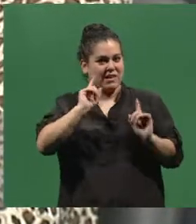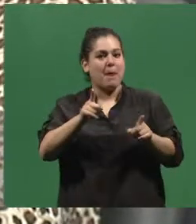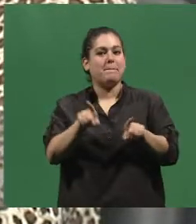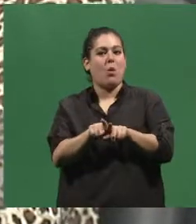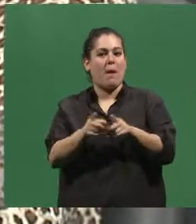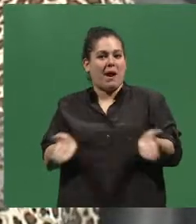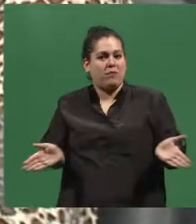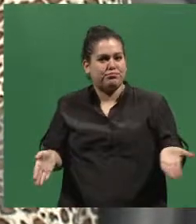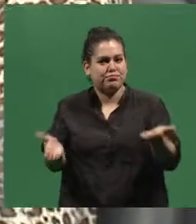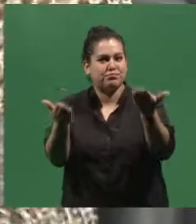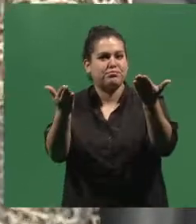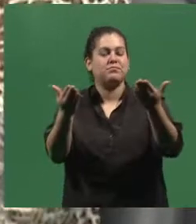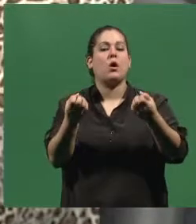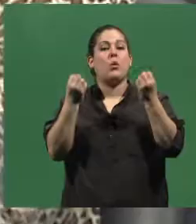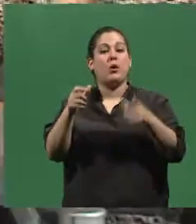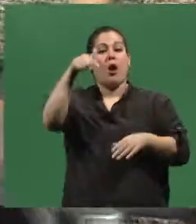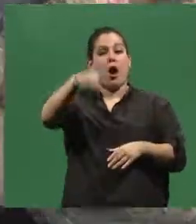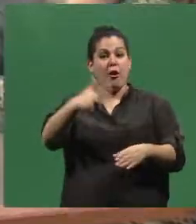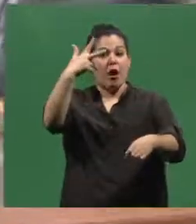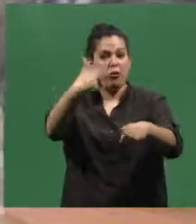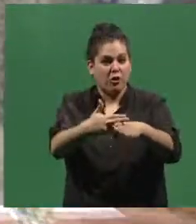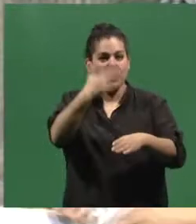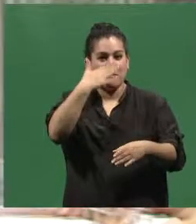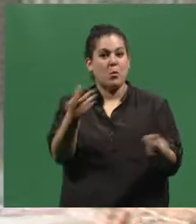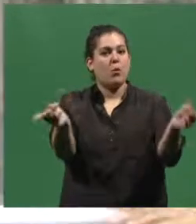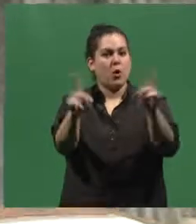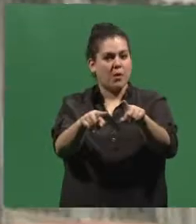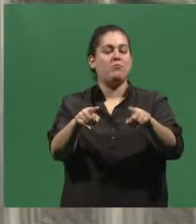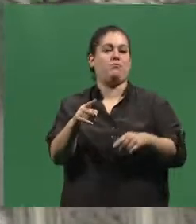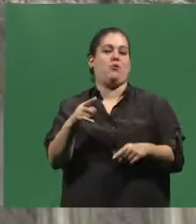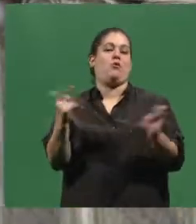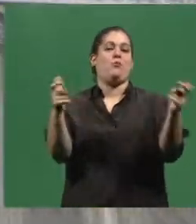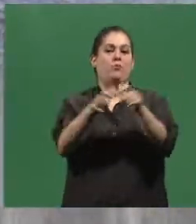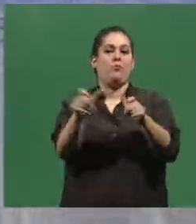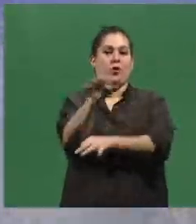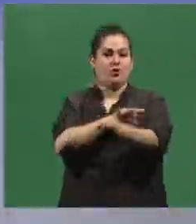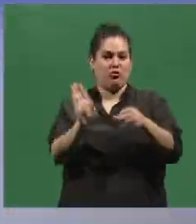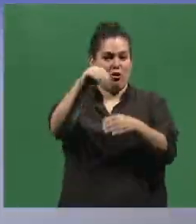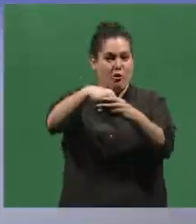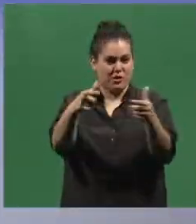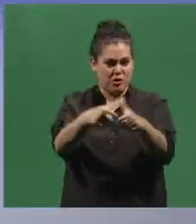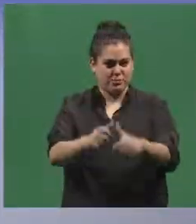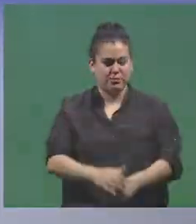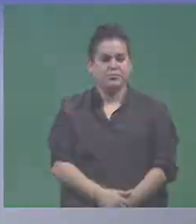estos alimentos. Claro. Vamos a un corte y ya volvemos con más Proyecto en Comisión.